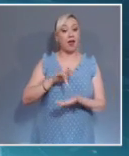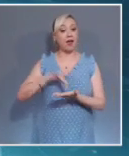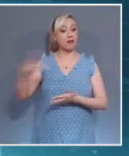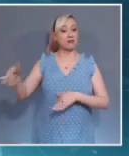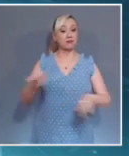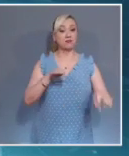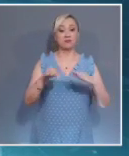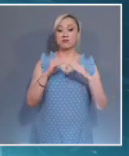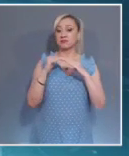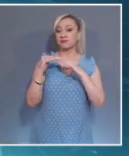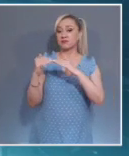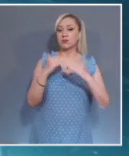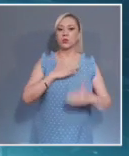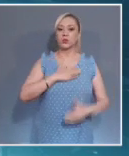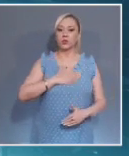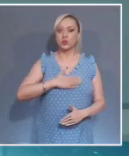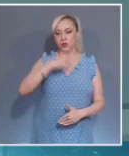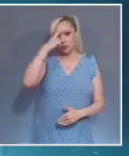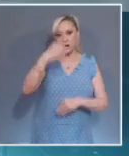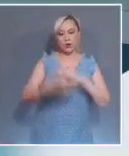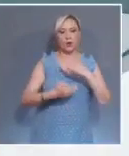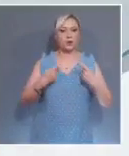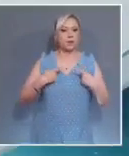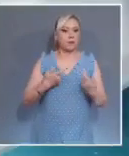ministra presidenta Norma Lucía Piña.